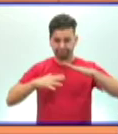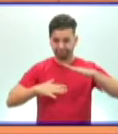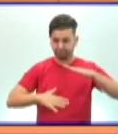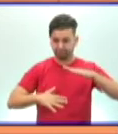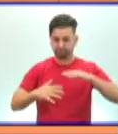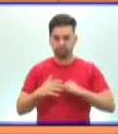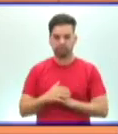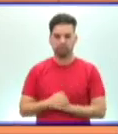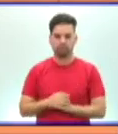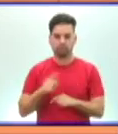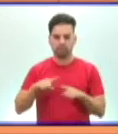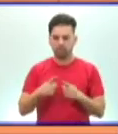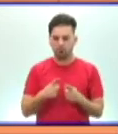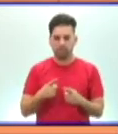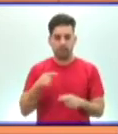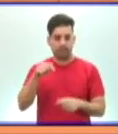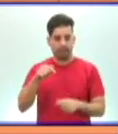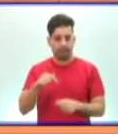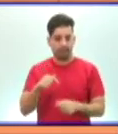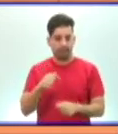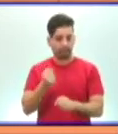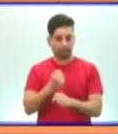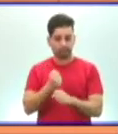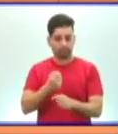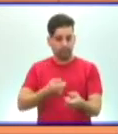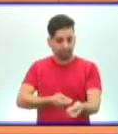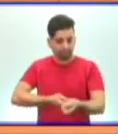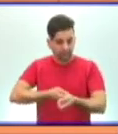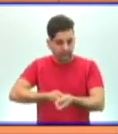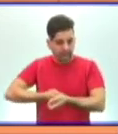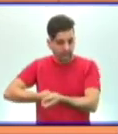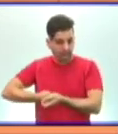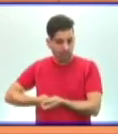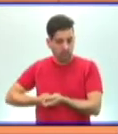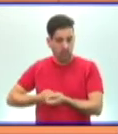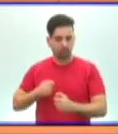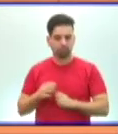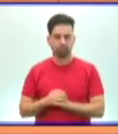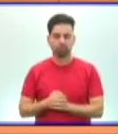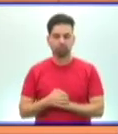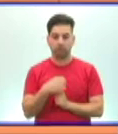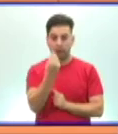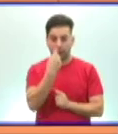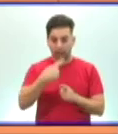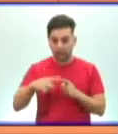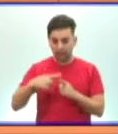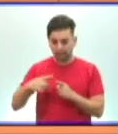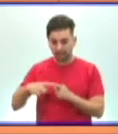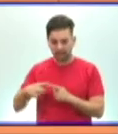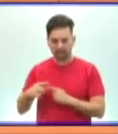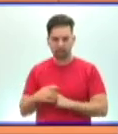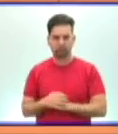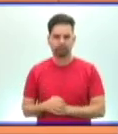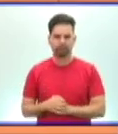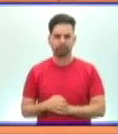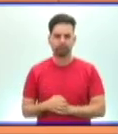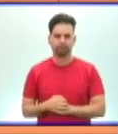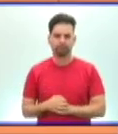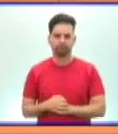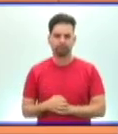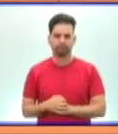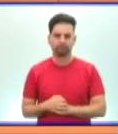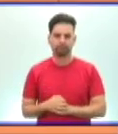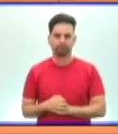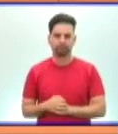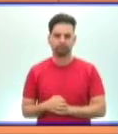eminentemente agrícolas, que el suelo es donde se produce la mayoría de nuestros alimentos, ¿qué sería entonces para la